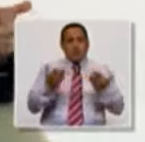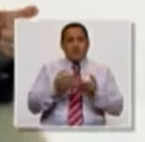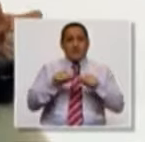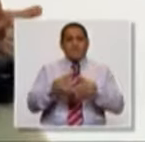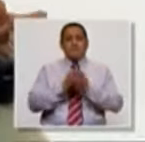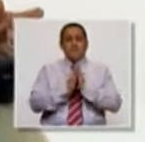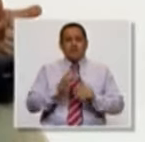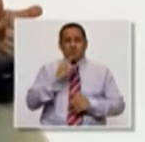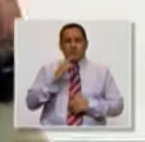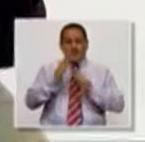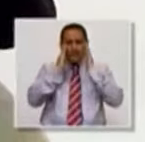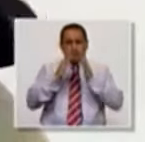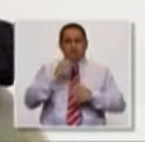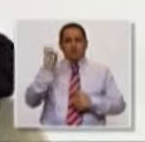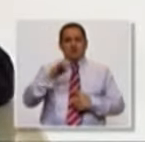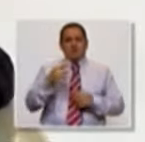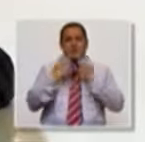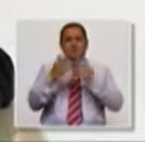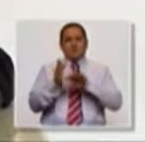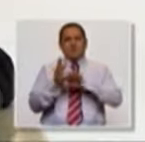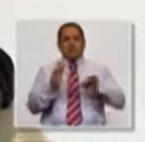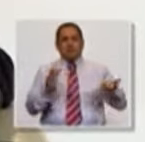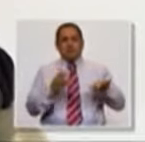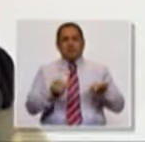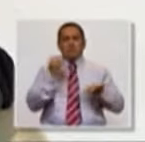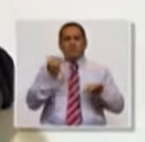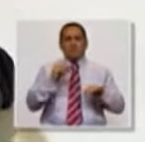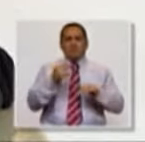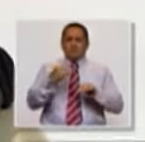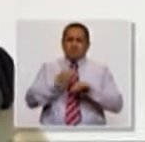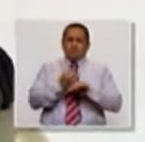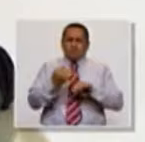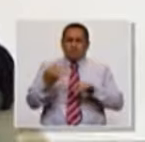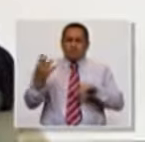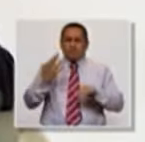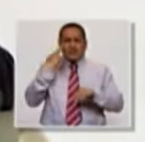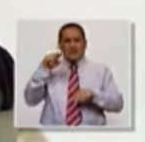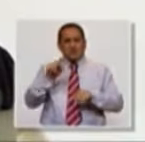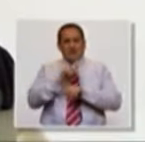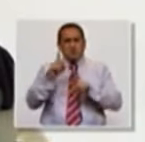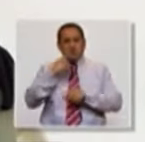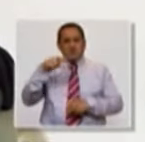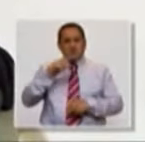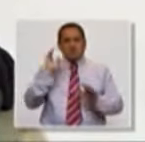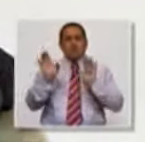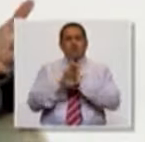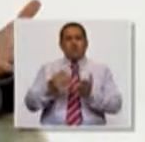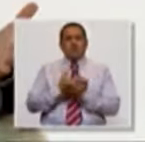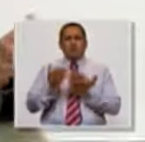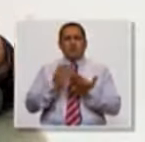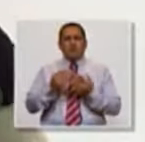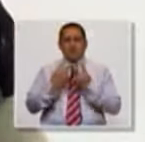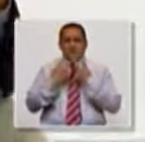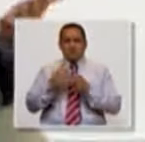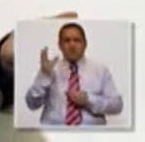exigen este trato de urgencia se ven desplazados por el alud de causas que no lo exigen. Causas en las que un